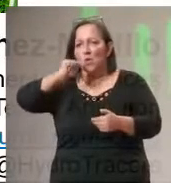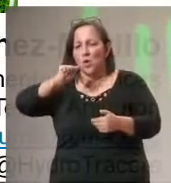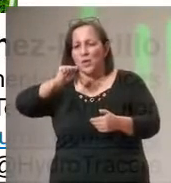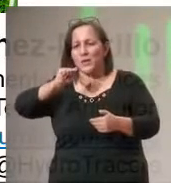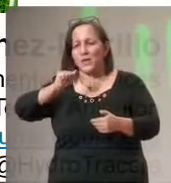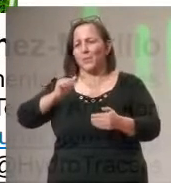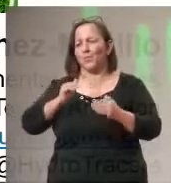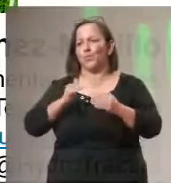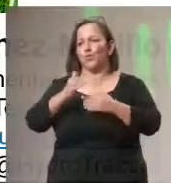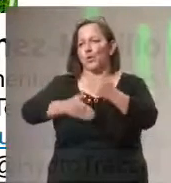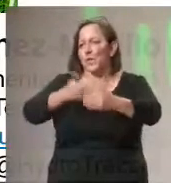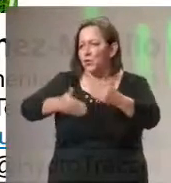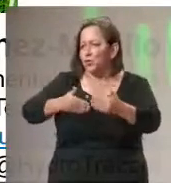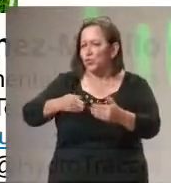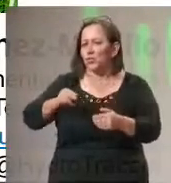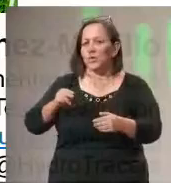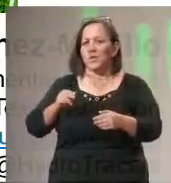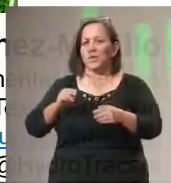la cordillera